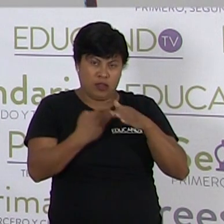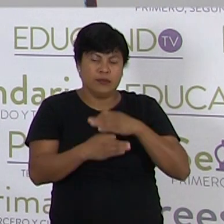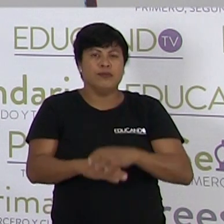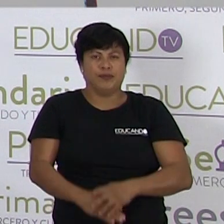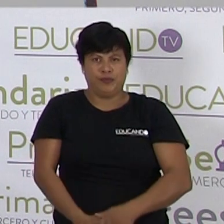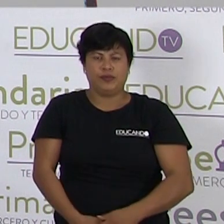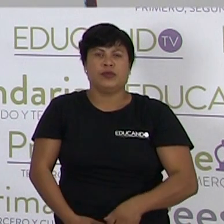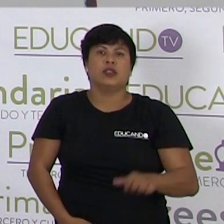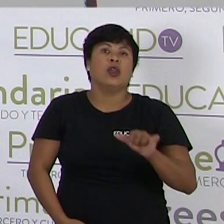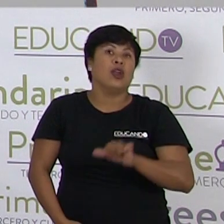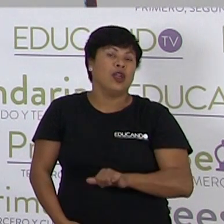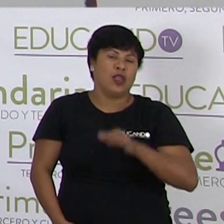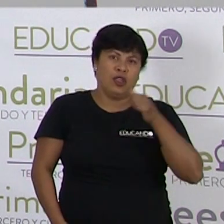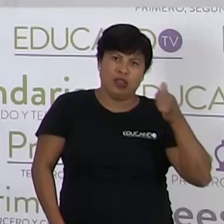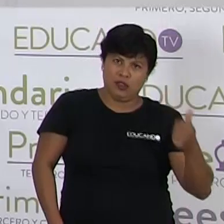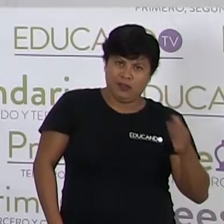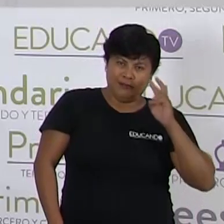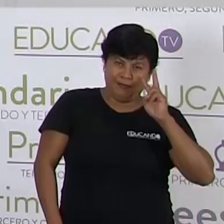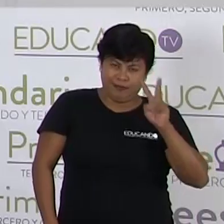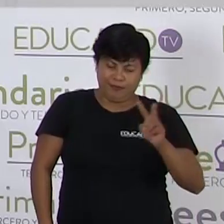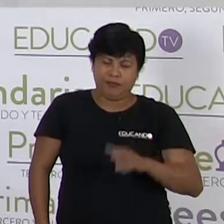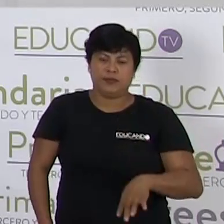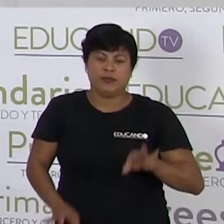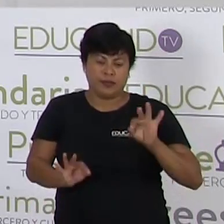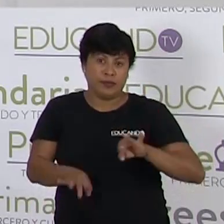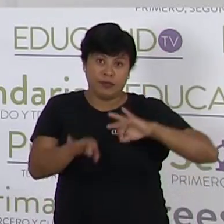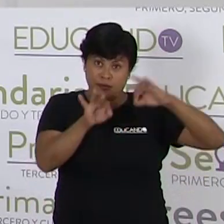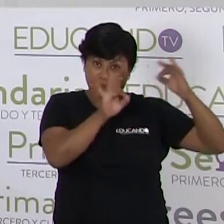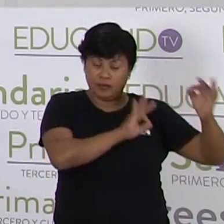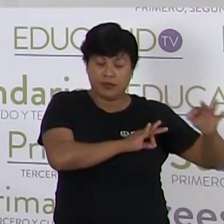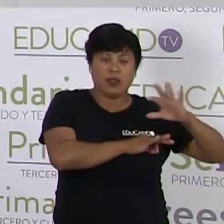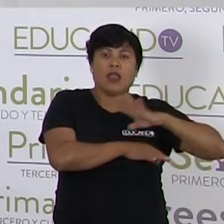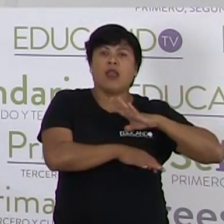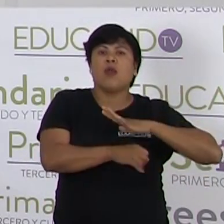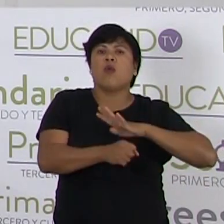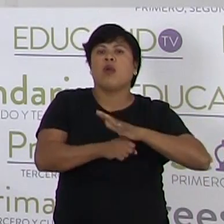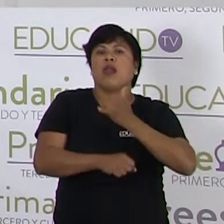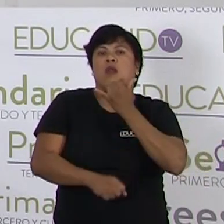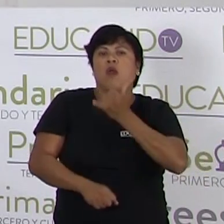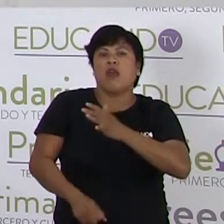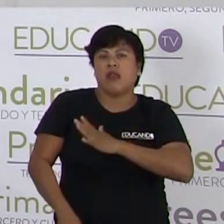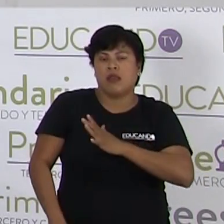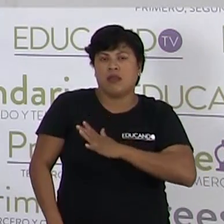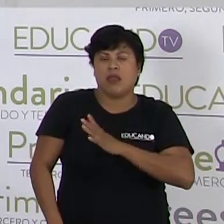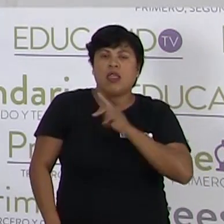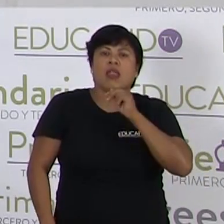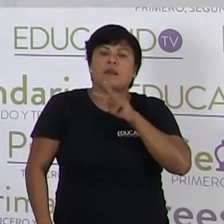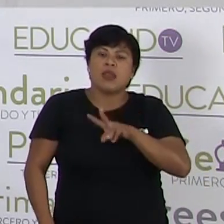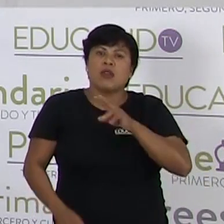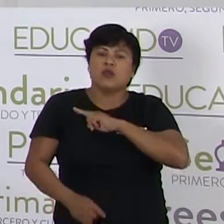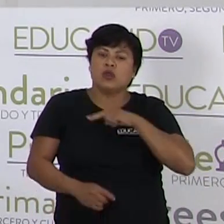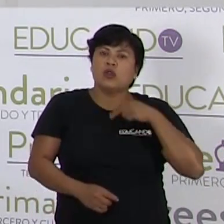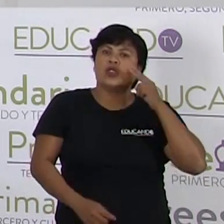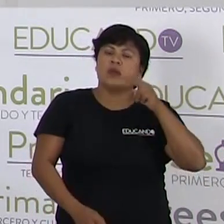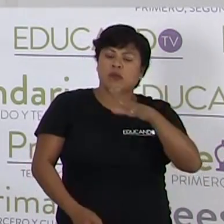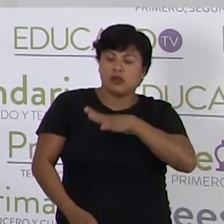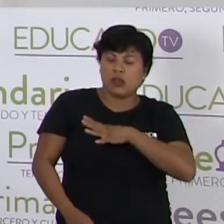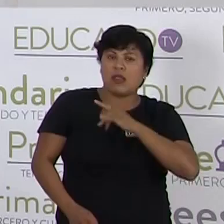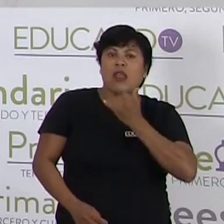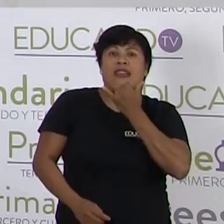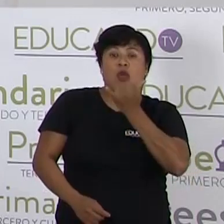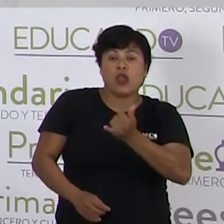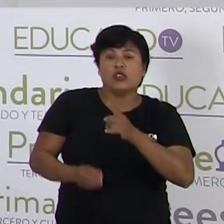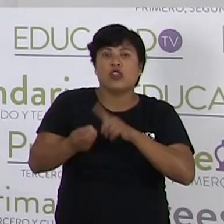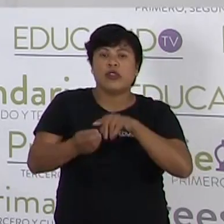historia. Ahora vamos a ver, en esta, ¿qué errores encontramos? También encontramos errores en